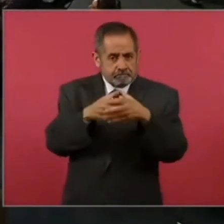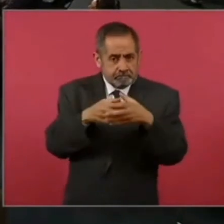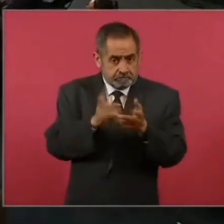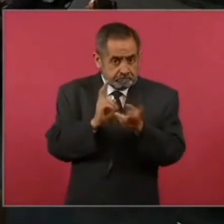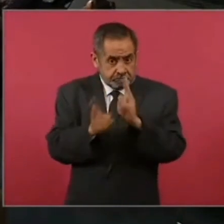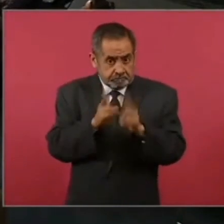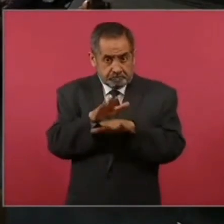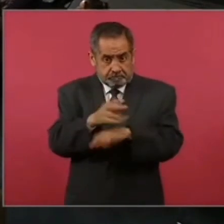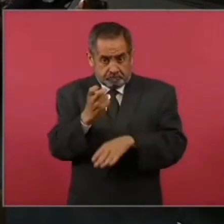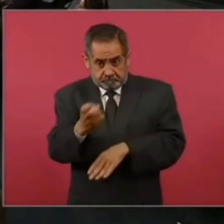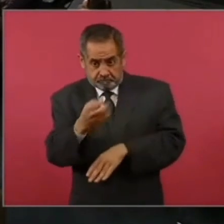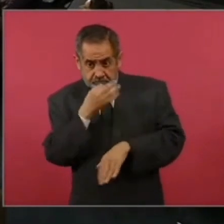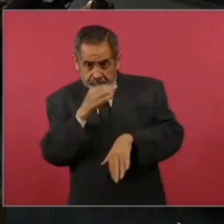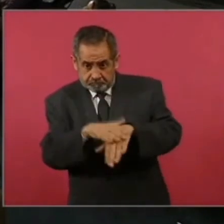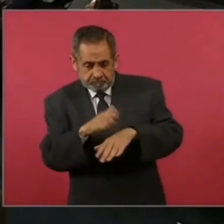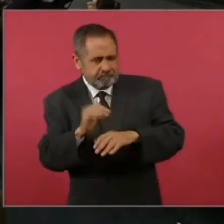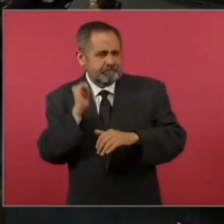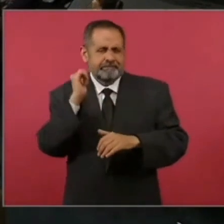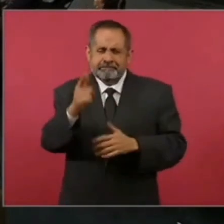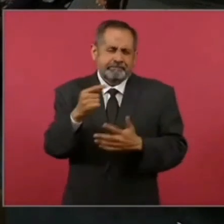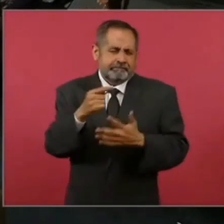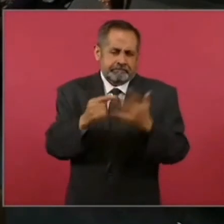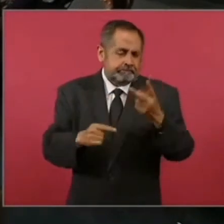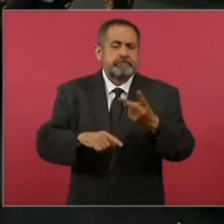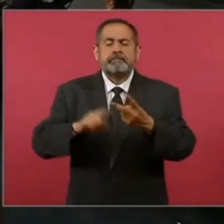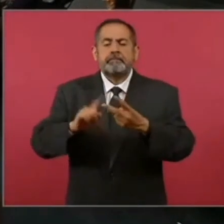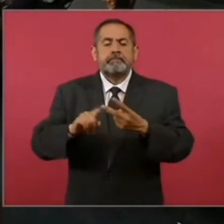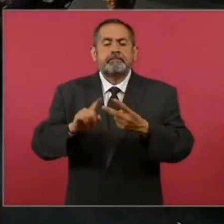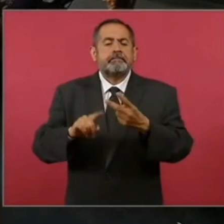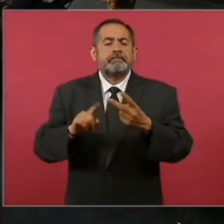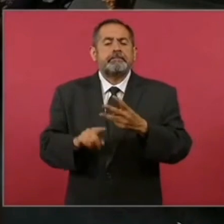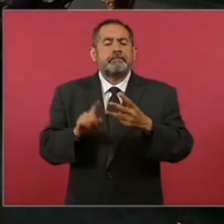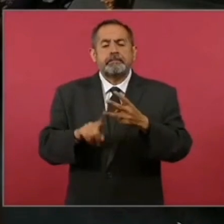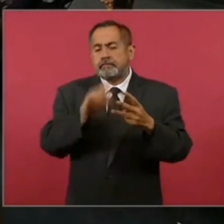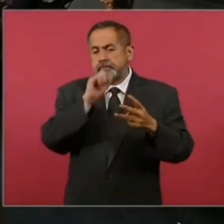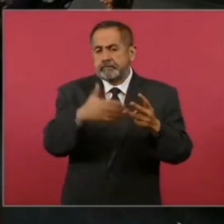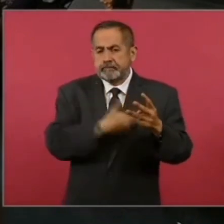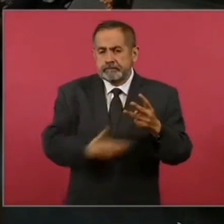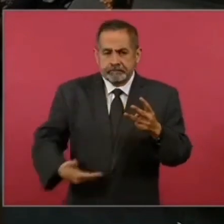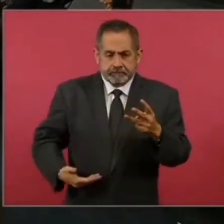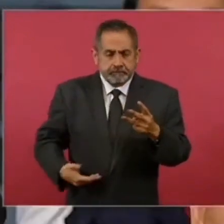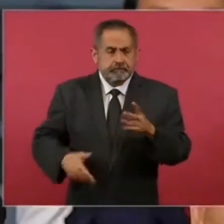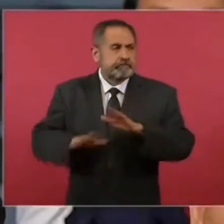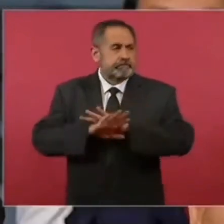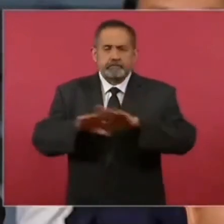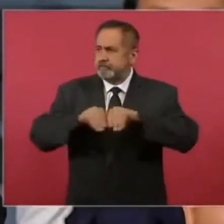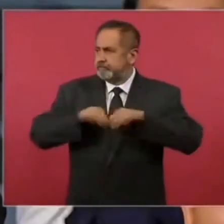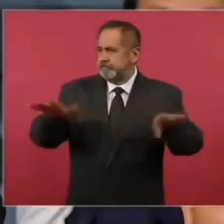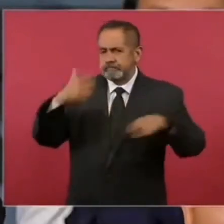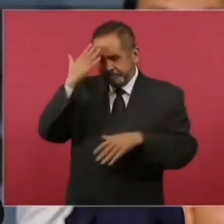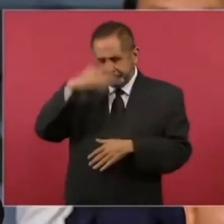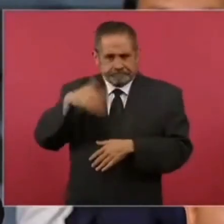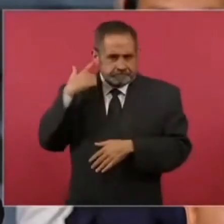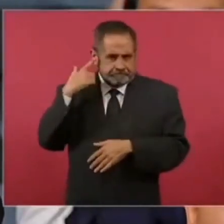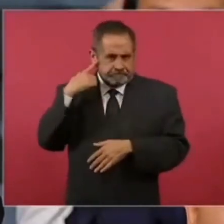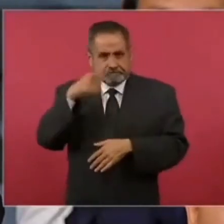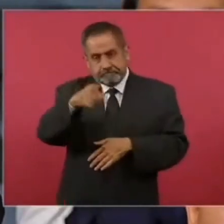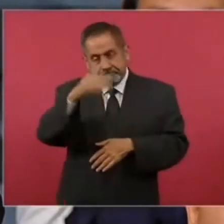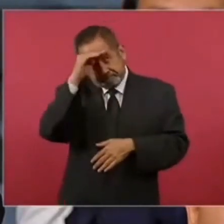noche, en la cena? Si nos pudiese comentar acerca también, presidente, ya una vez que se conoce esta decisión, ¿ya tiene